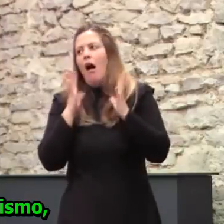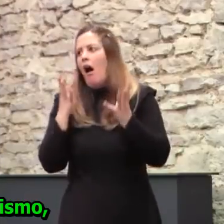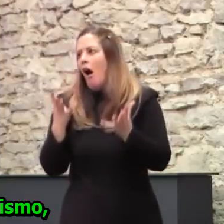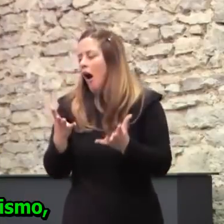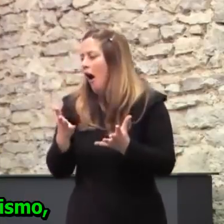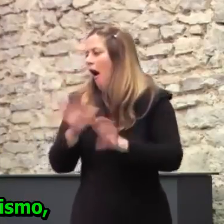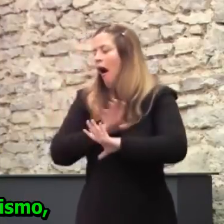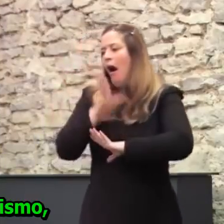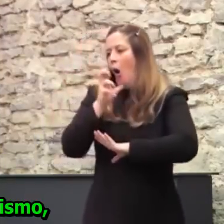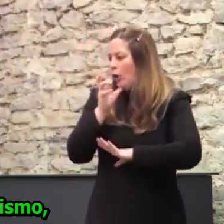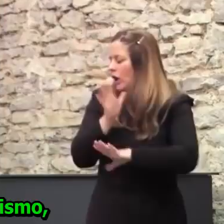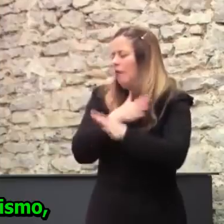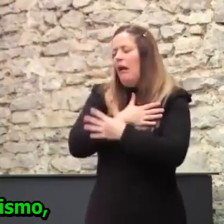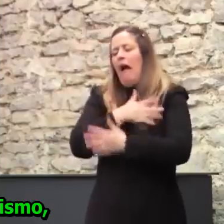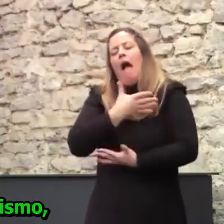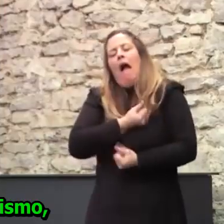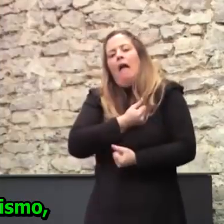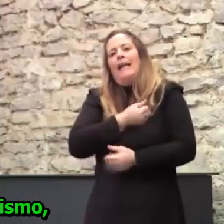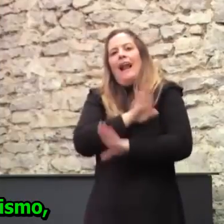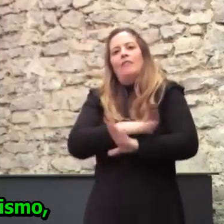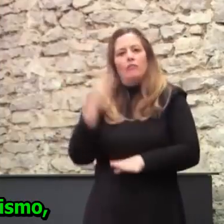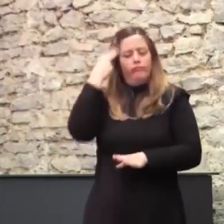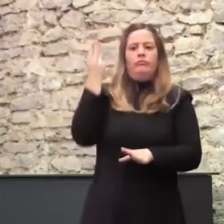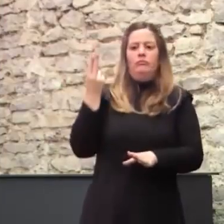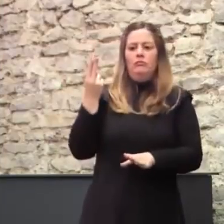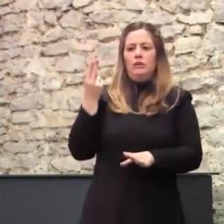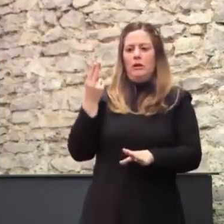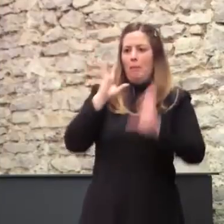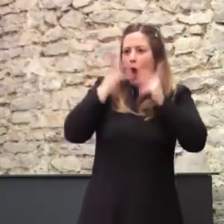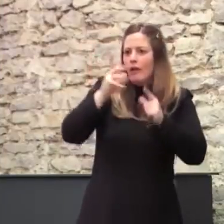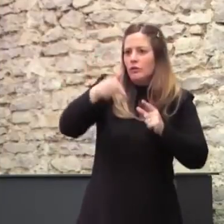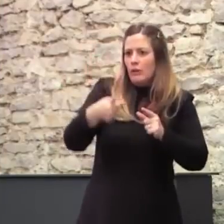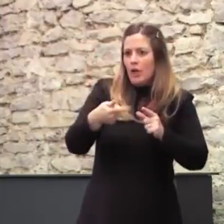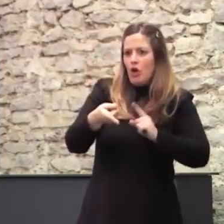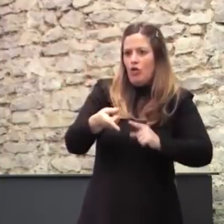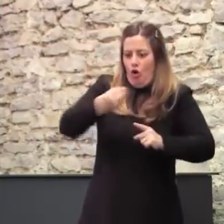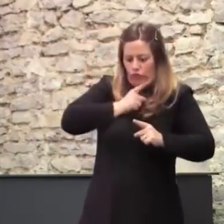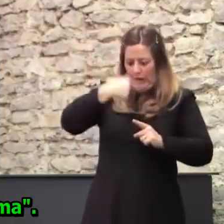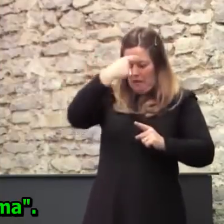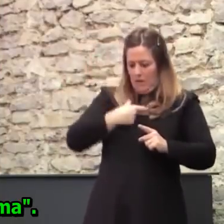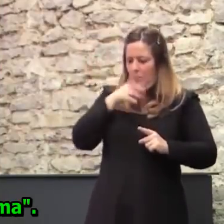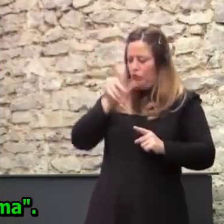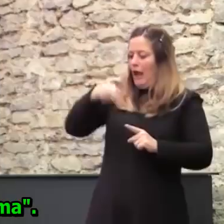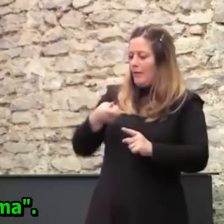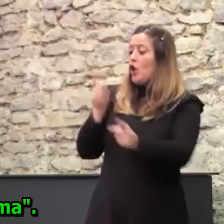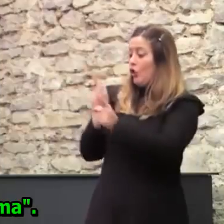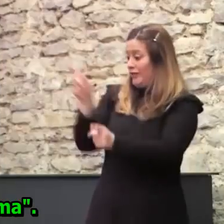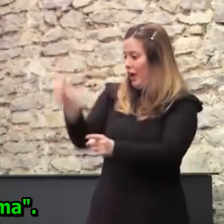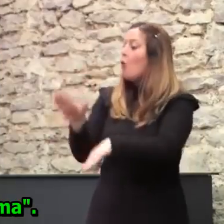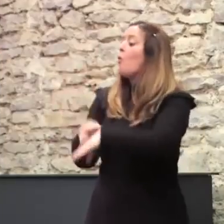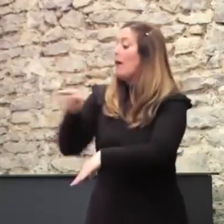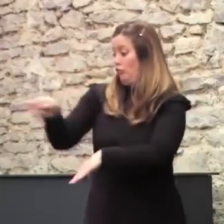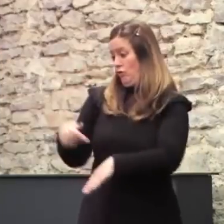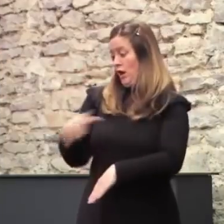y luego se suicidaban, que es otro acto violento contra uno mismo, pero también contra la persona a la que estás culpando, ¿no? O sea, me mato porque ella no me